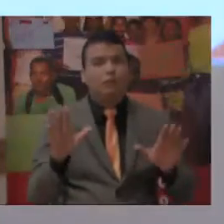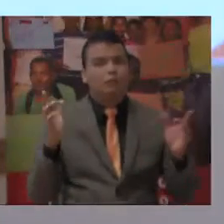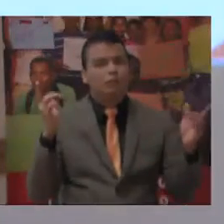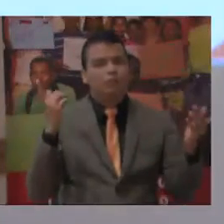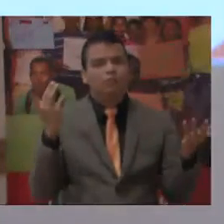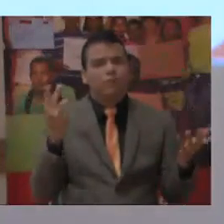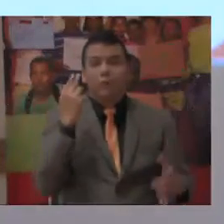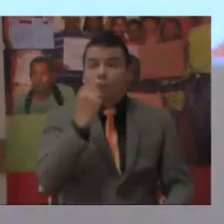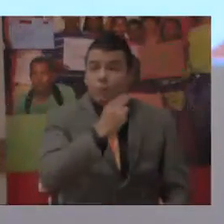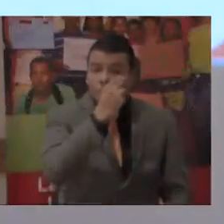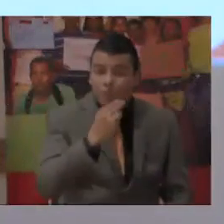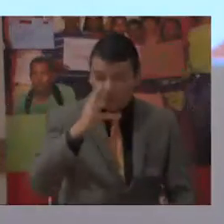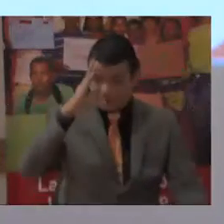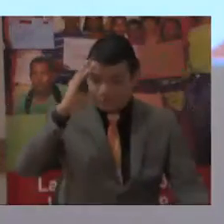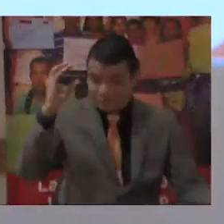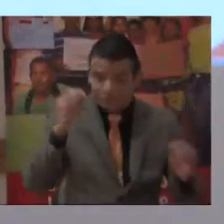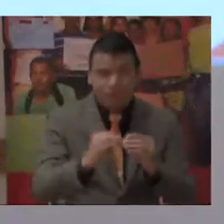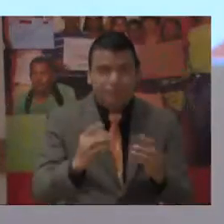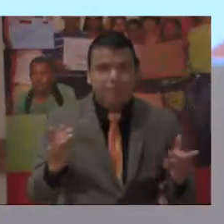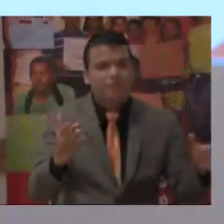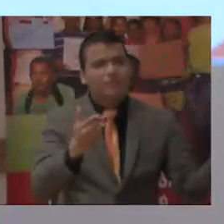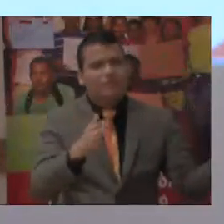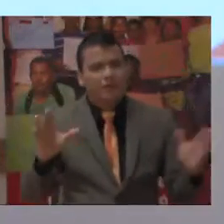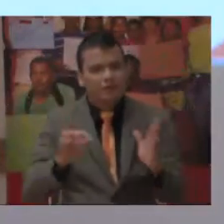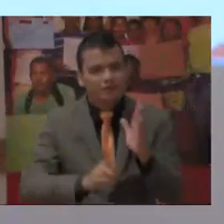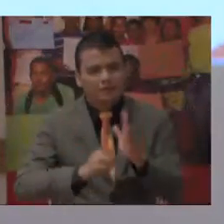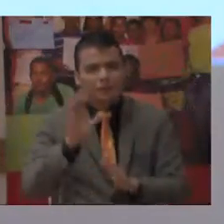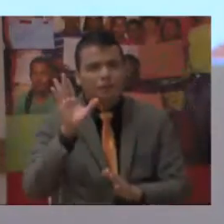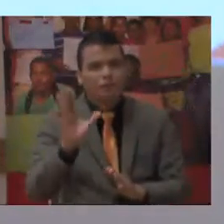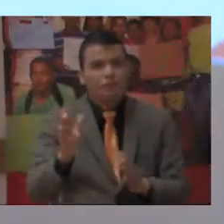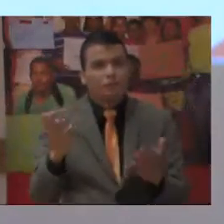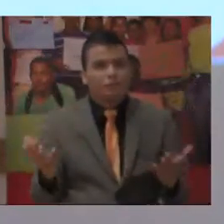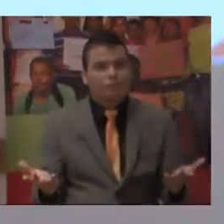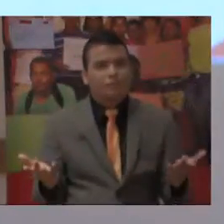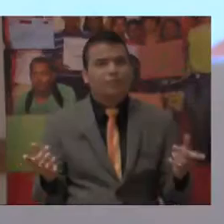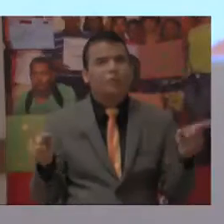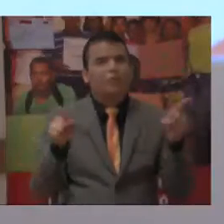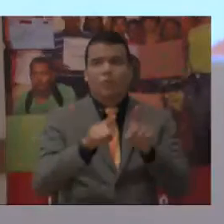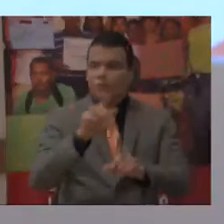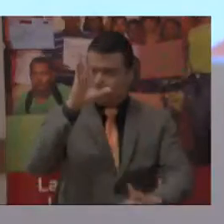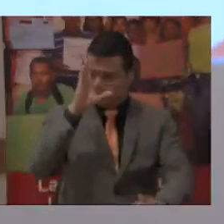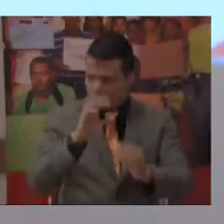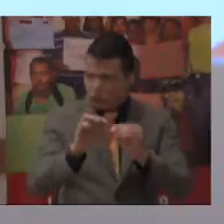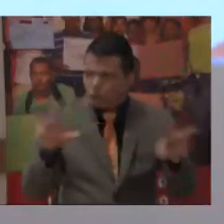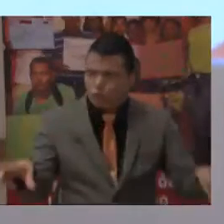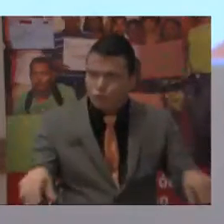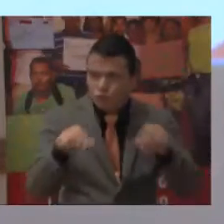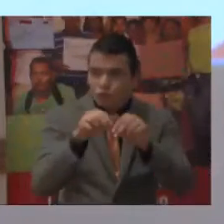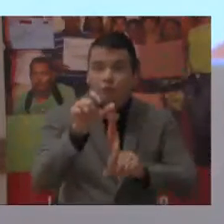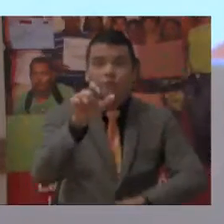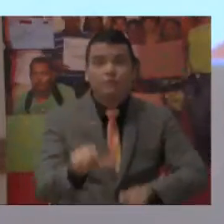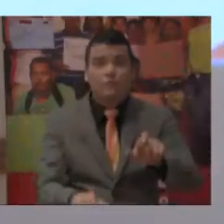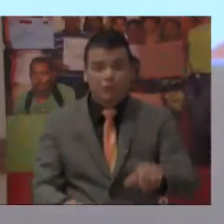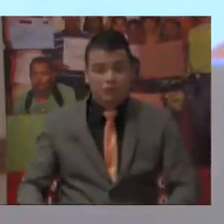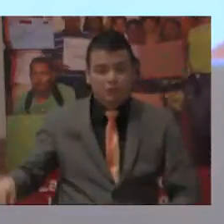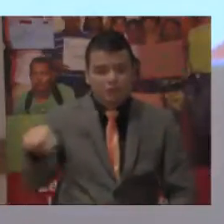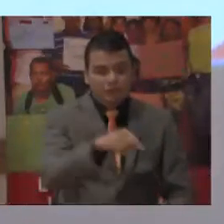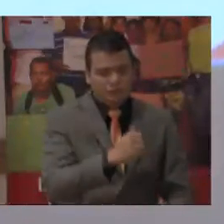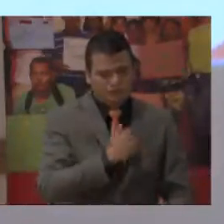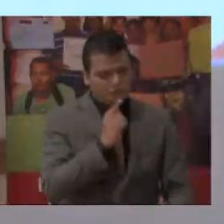compromisos, haciendo de un plan de desarrollo una especie de pacto social donde los ciudadanos